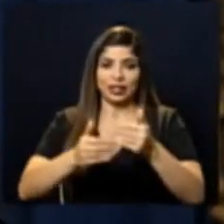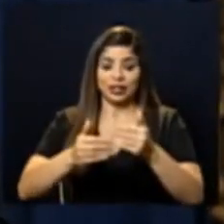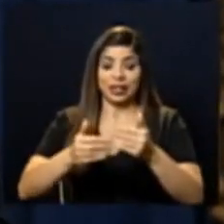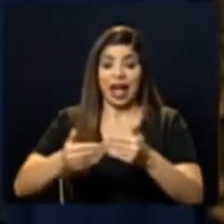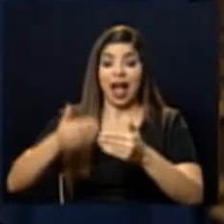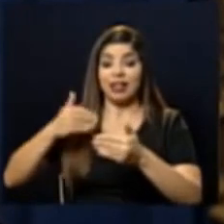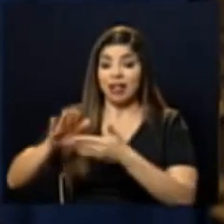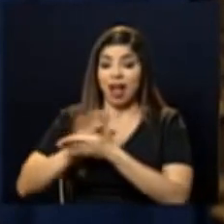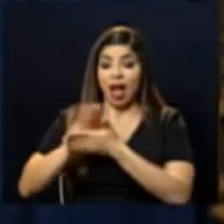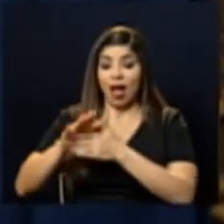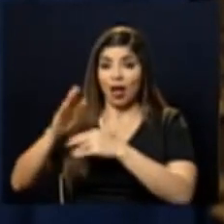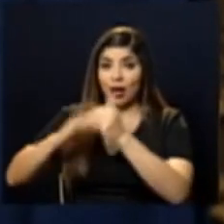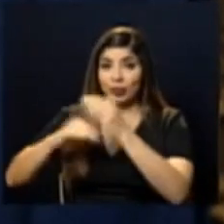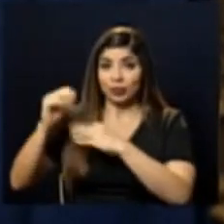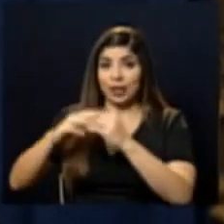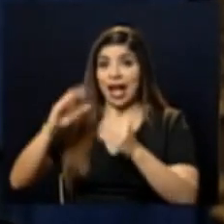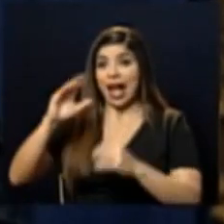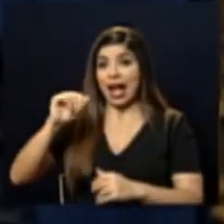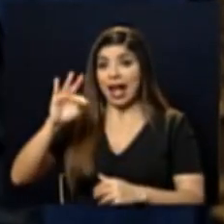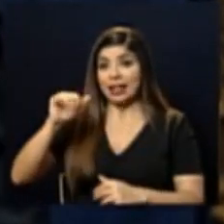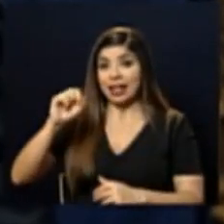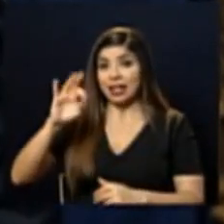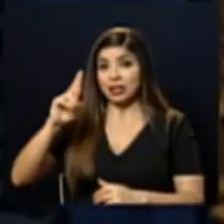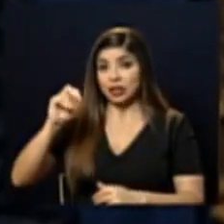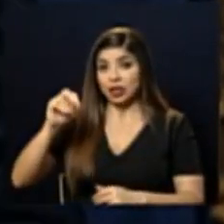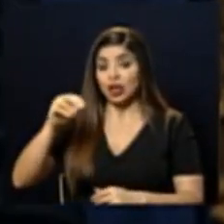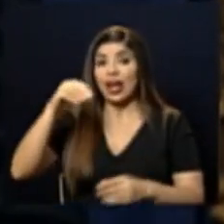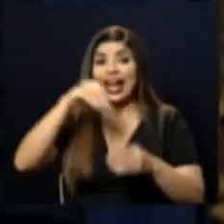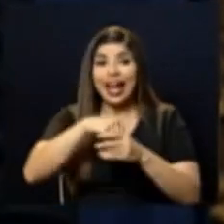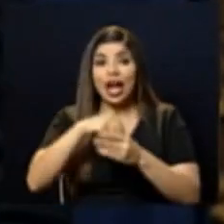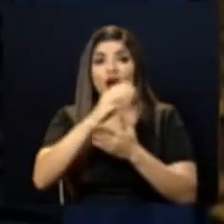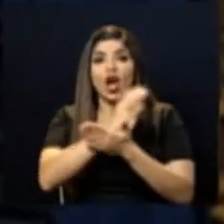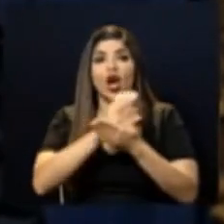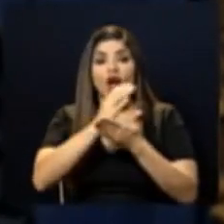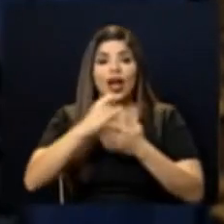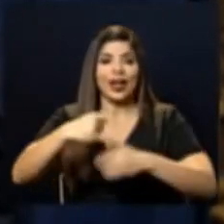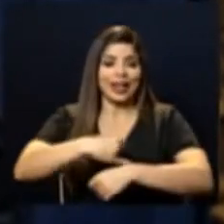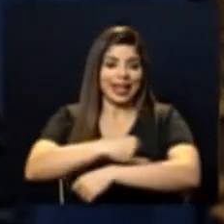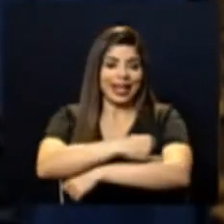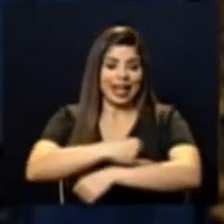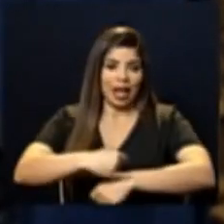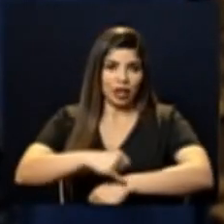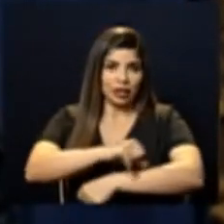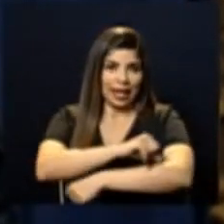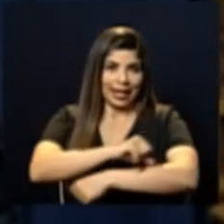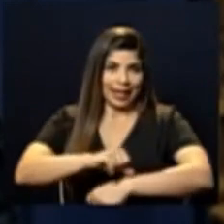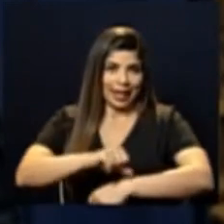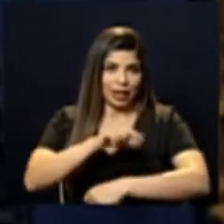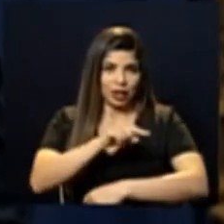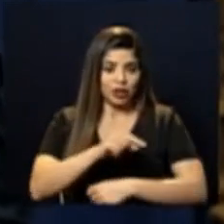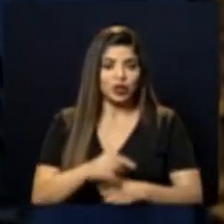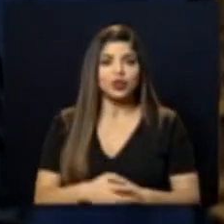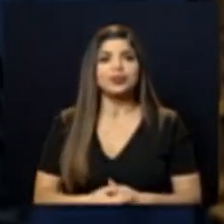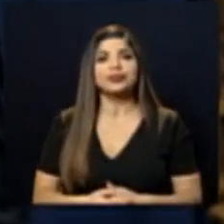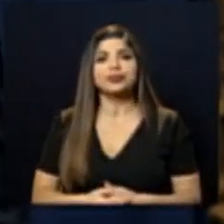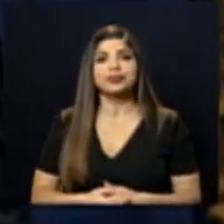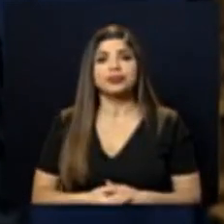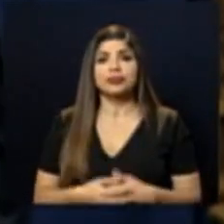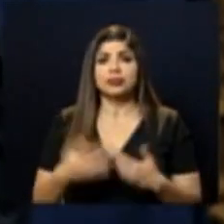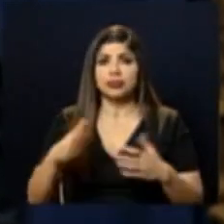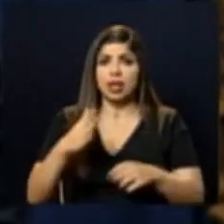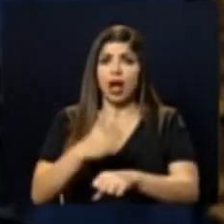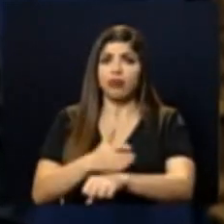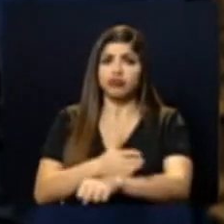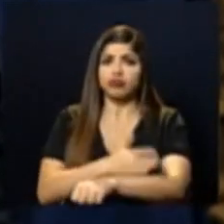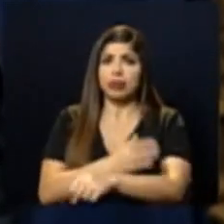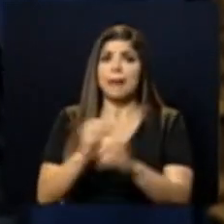de construcción y catastro por parte del Colegio Federado de Ingenieros y Arquitectos. Se avanza con